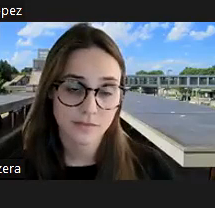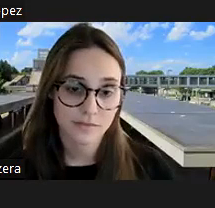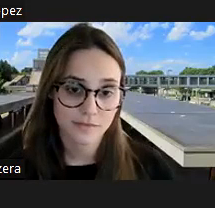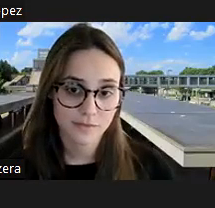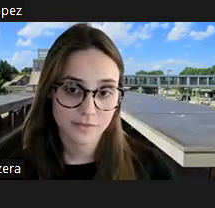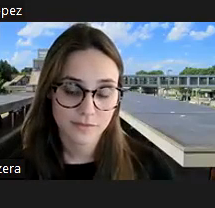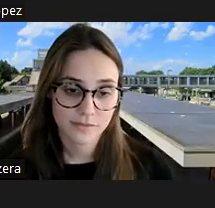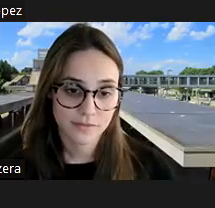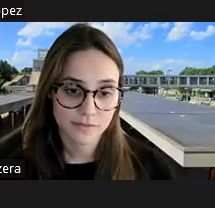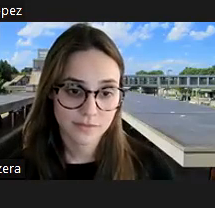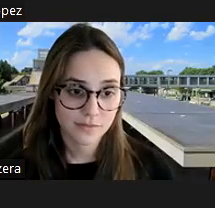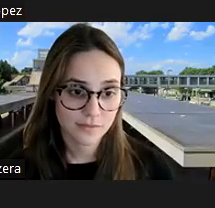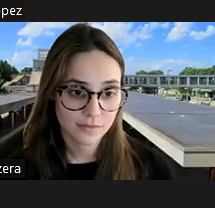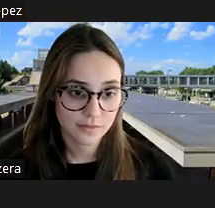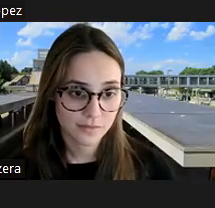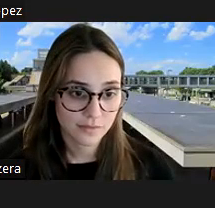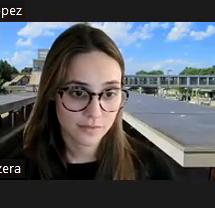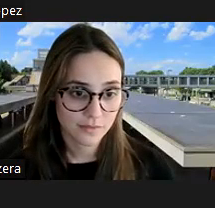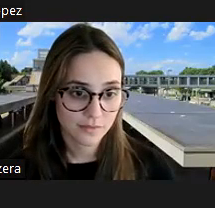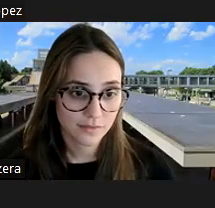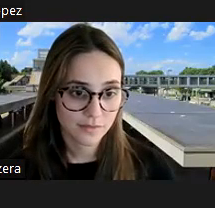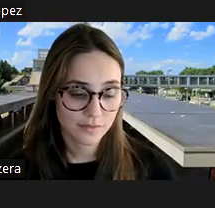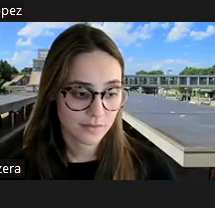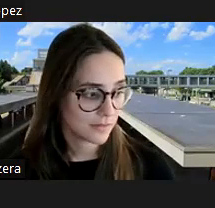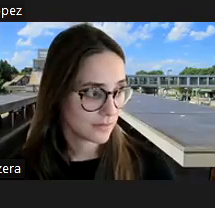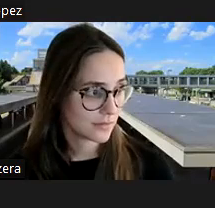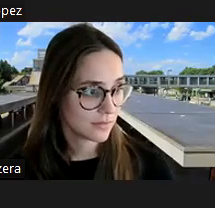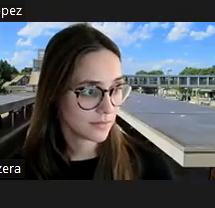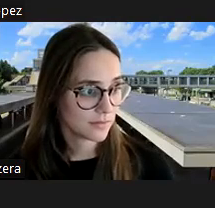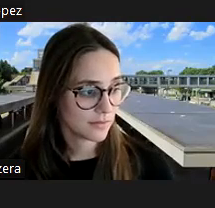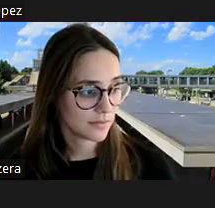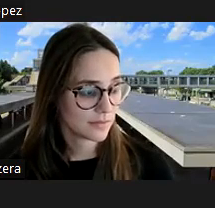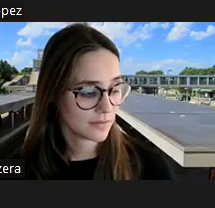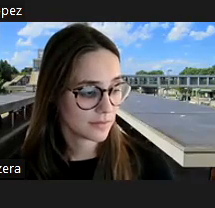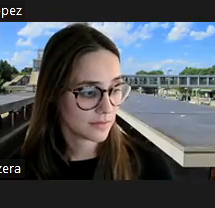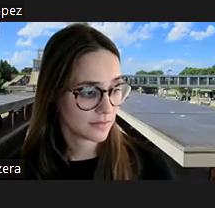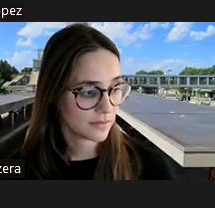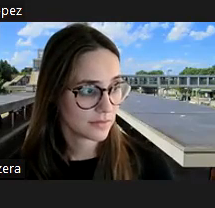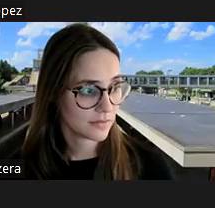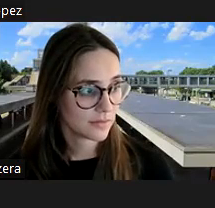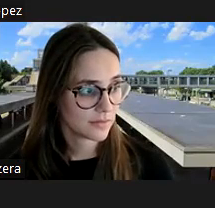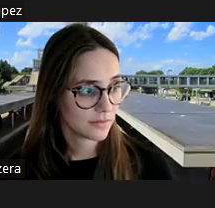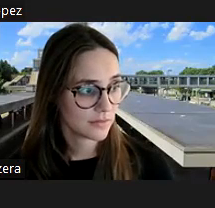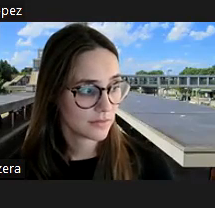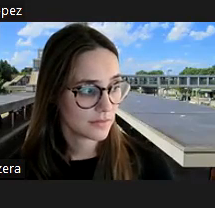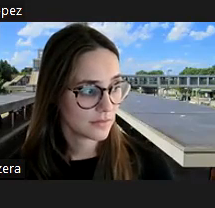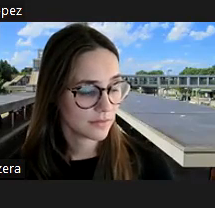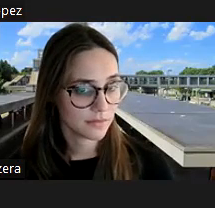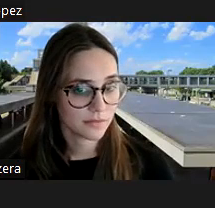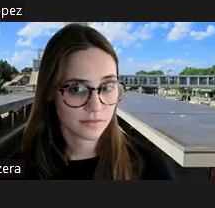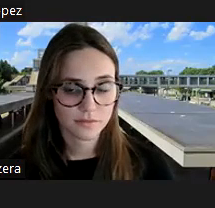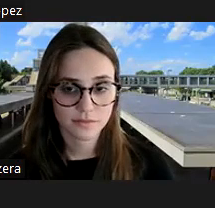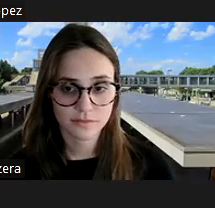Buenas noches a todo el mundo. En un momentico vamos a encender la función de interpretación para que los que desean escuchar